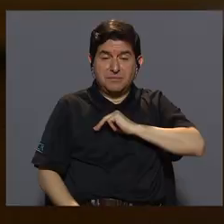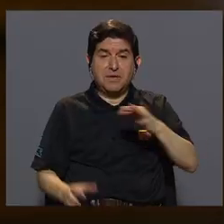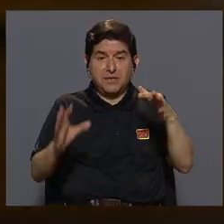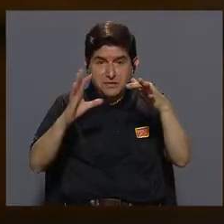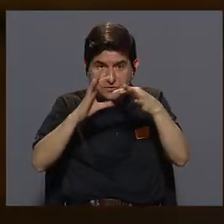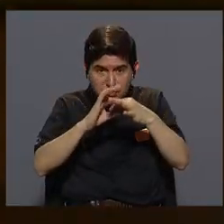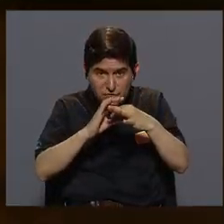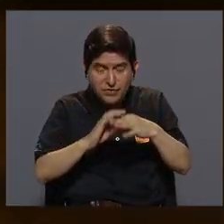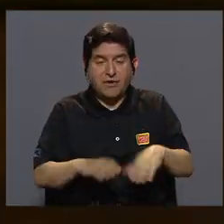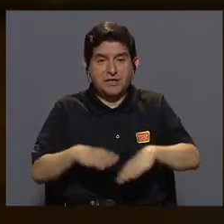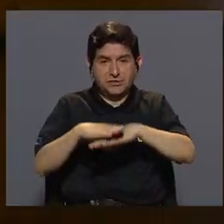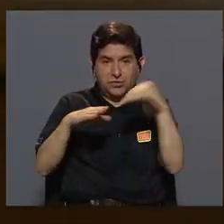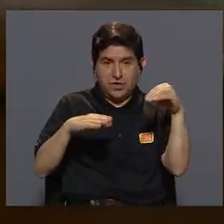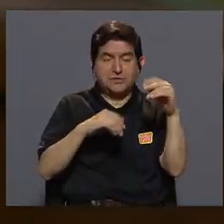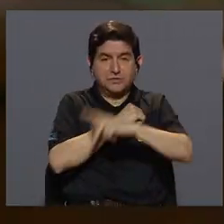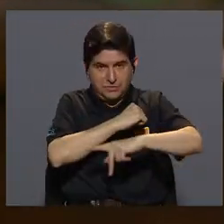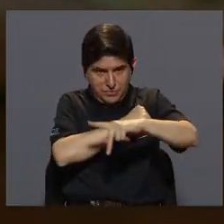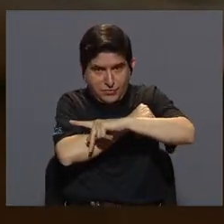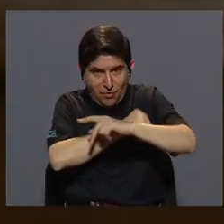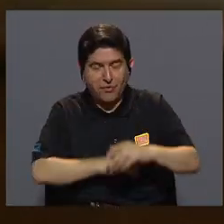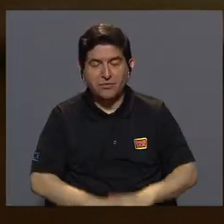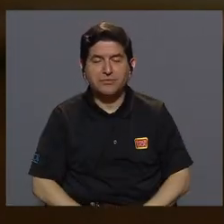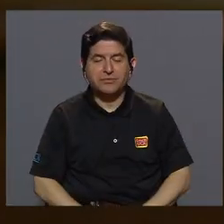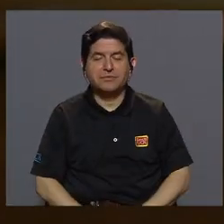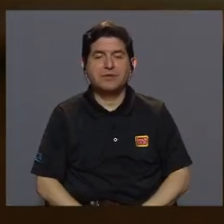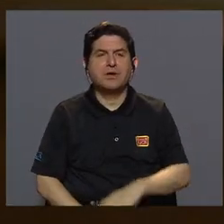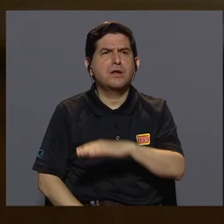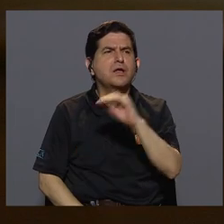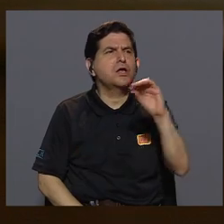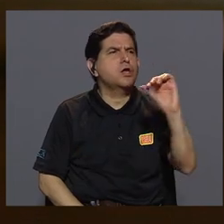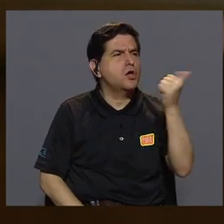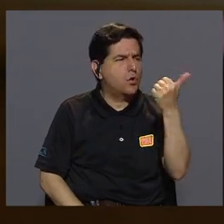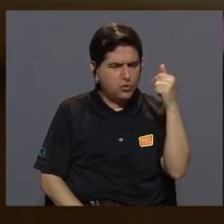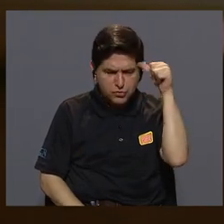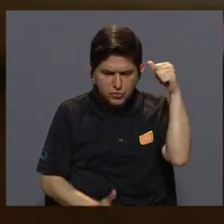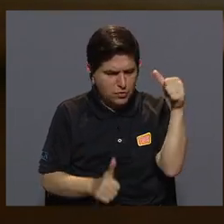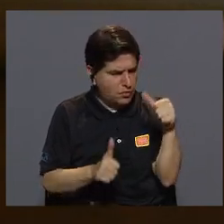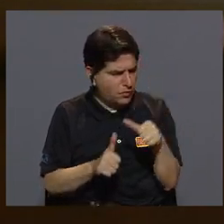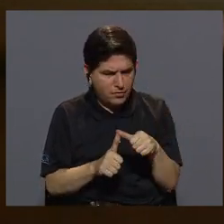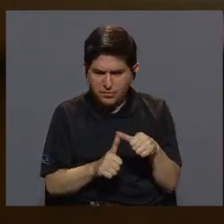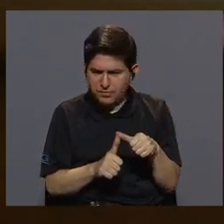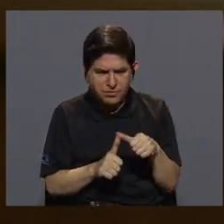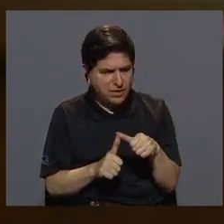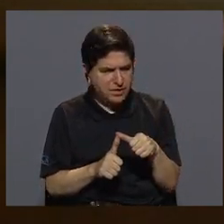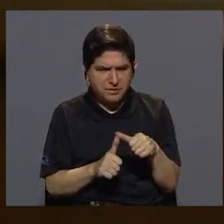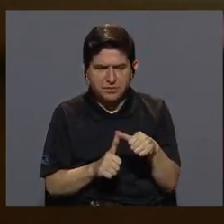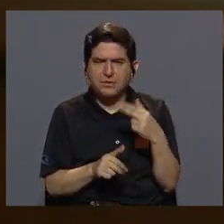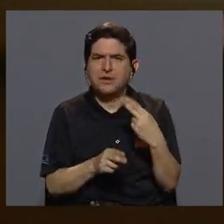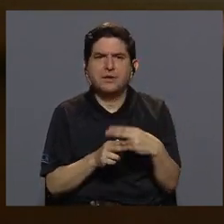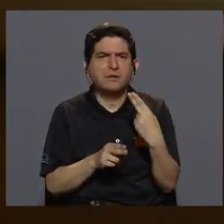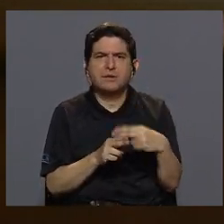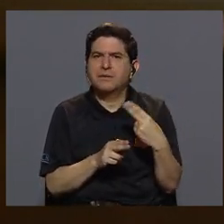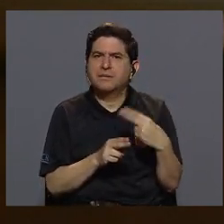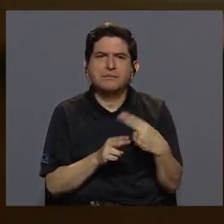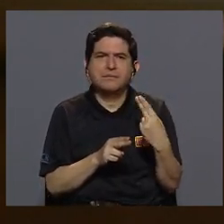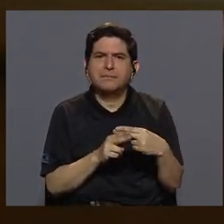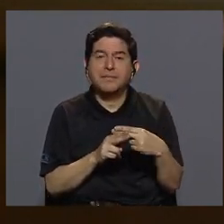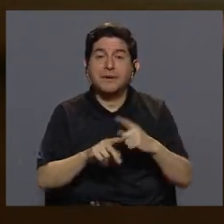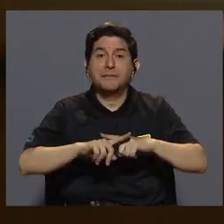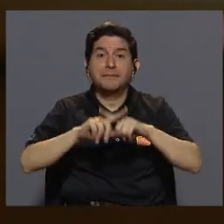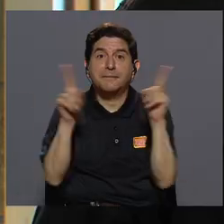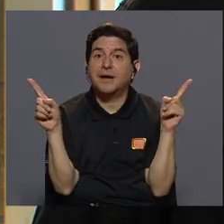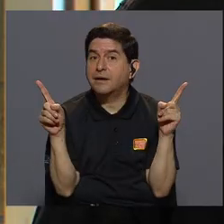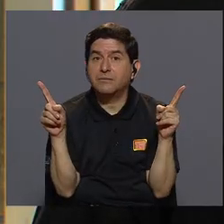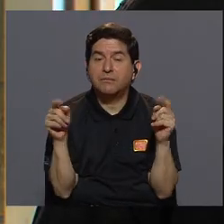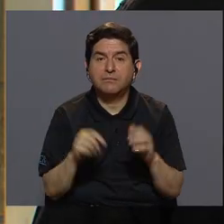Relaciones Exteriores aquí, y otro, no me acuerdo cuánto, pero no me acuerdo el nombre.